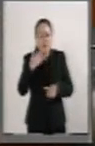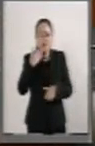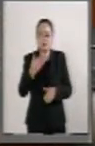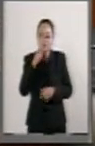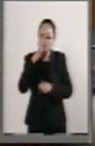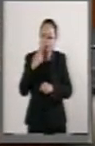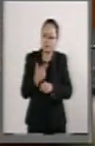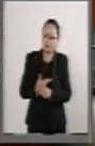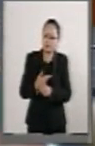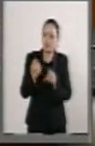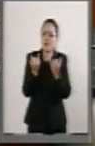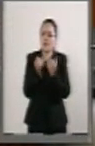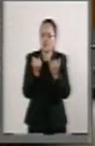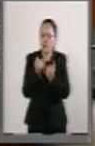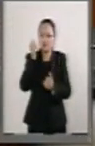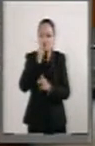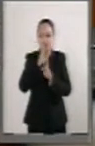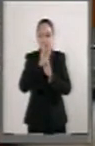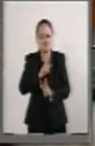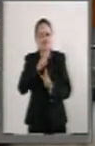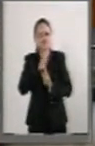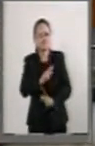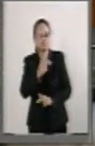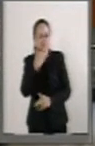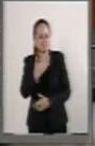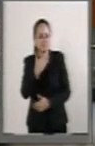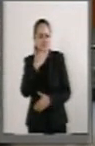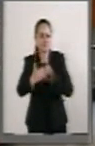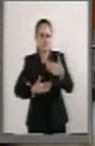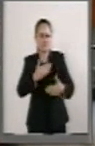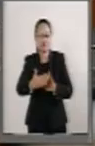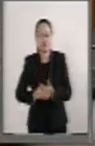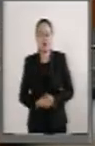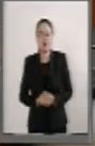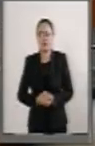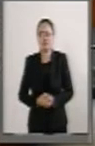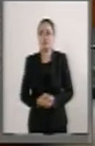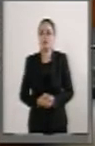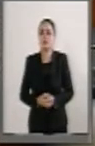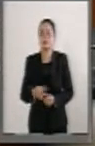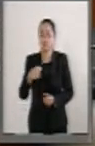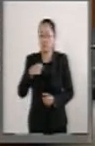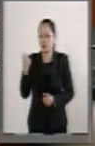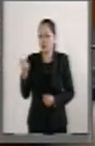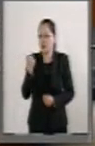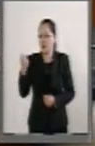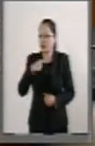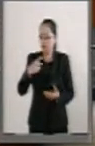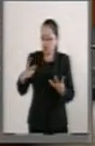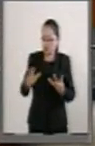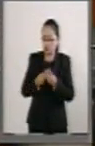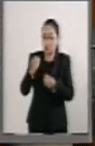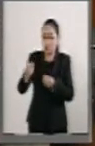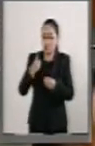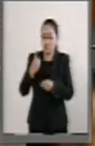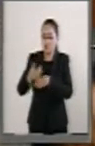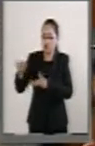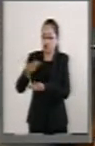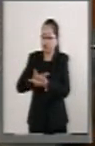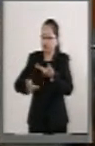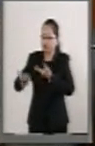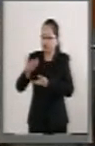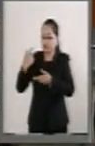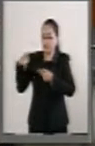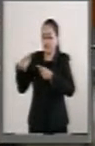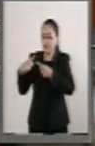responsable y de resultados. Y bueno, pues me ha tocado afortunadamente convivir con ella a lo largo de